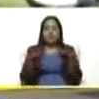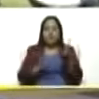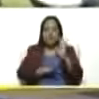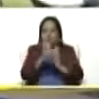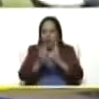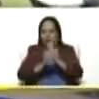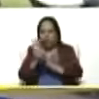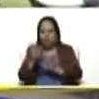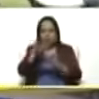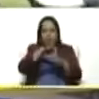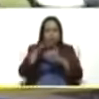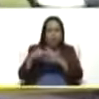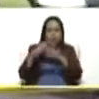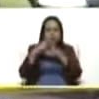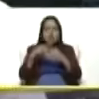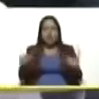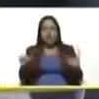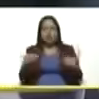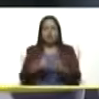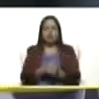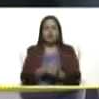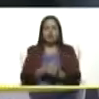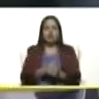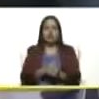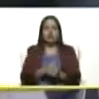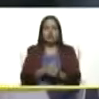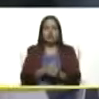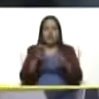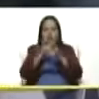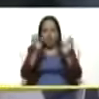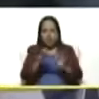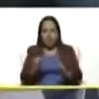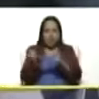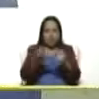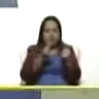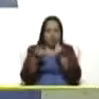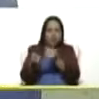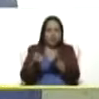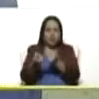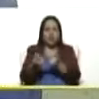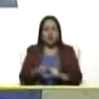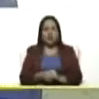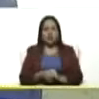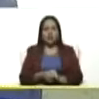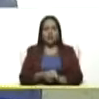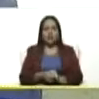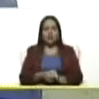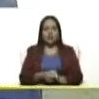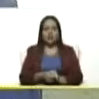productivas en todos los ámbitos de la economía diversificada que está